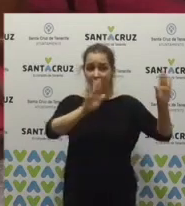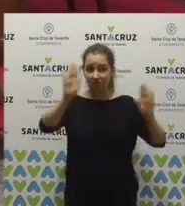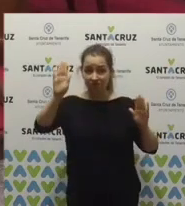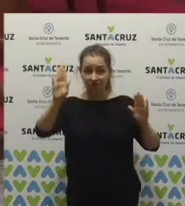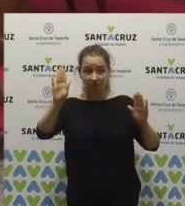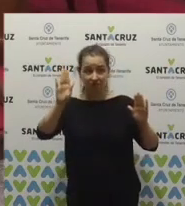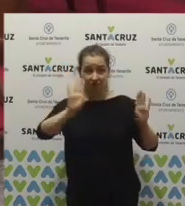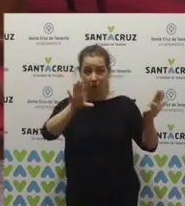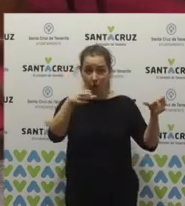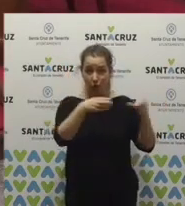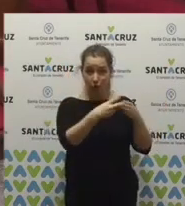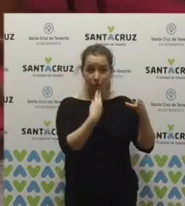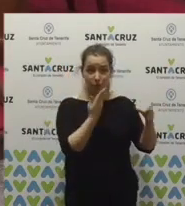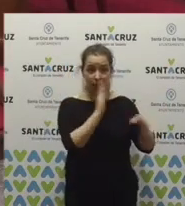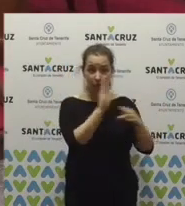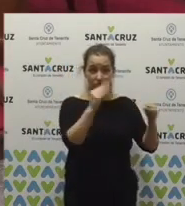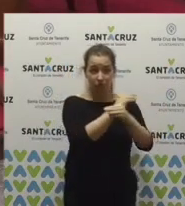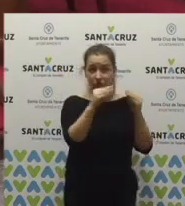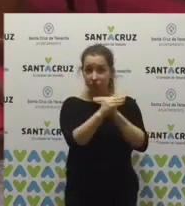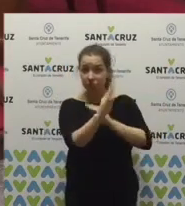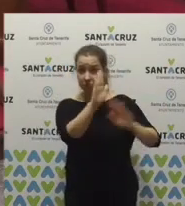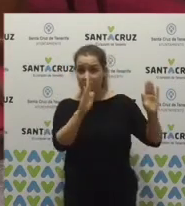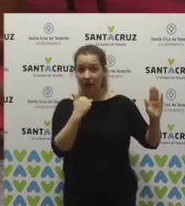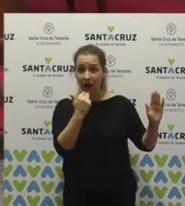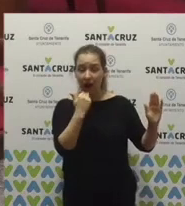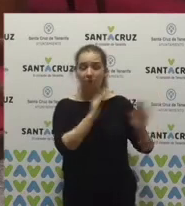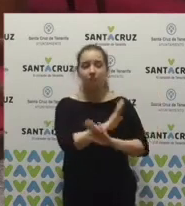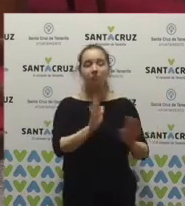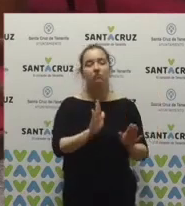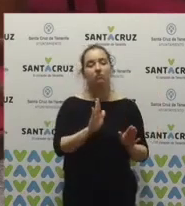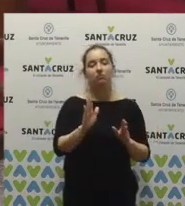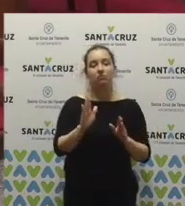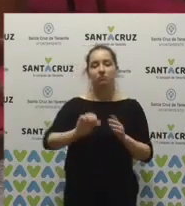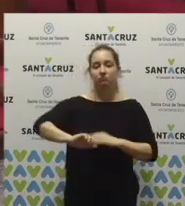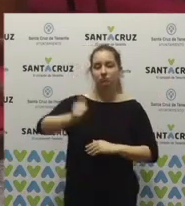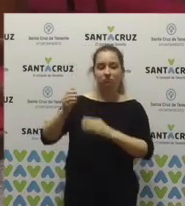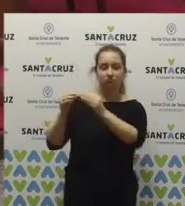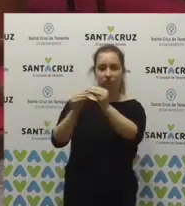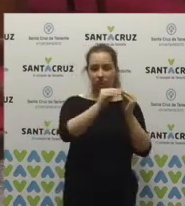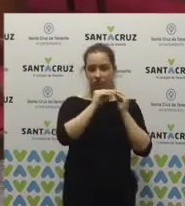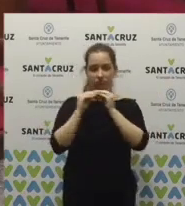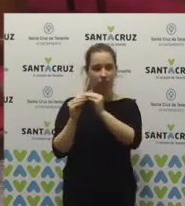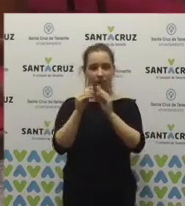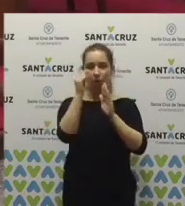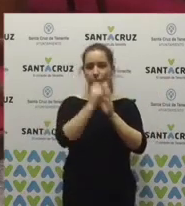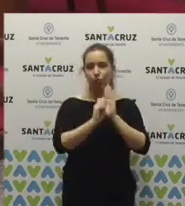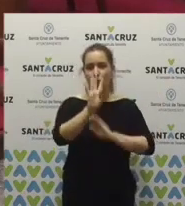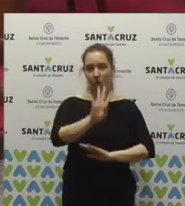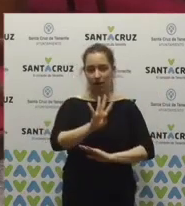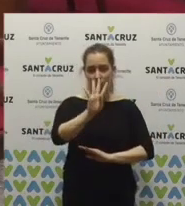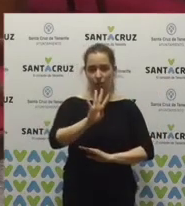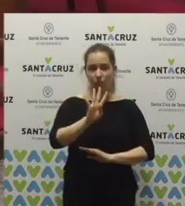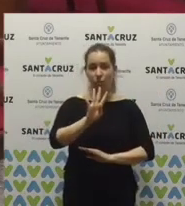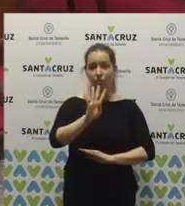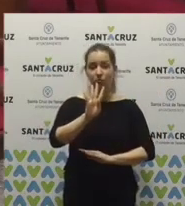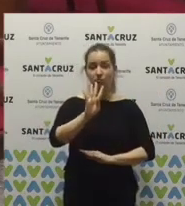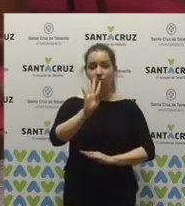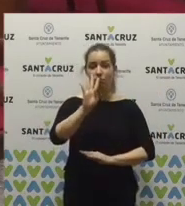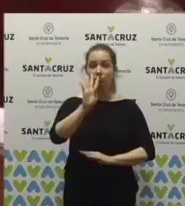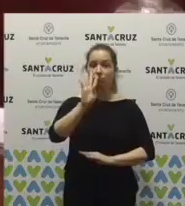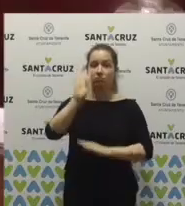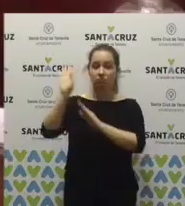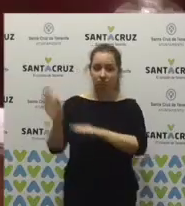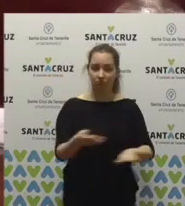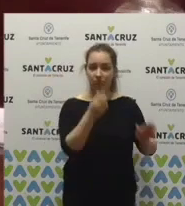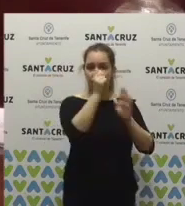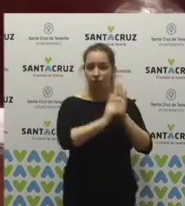discrepante de sus portavoces que ha aprobado por unanimidad el punto número 4 y pasamos al punto número cinco